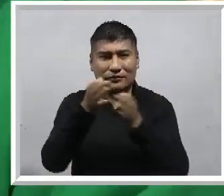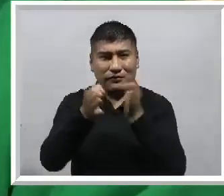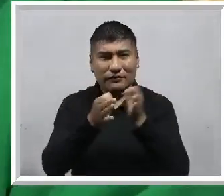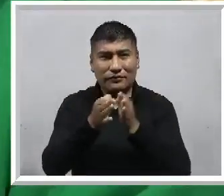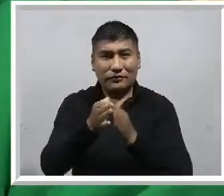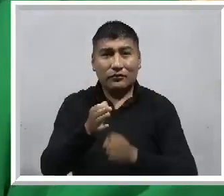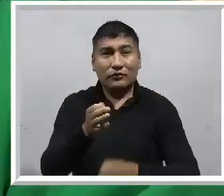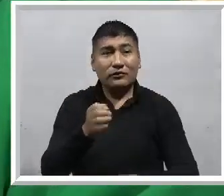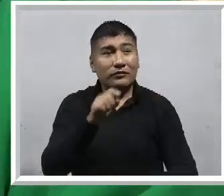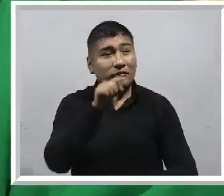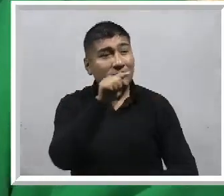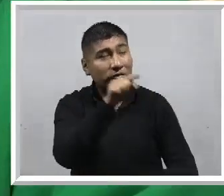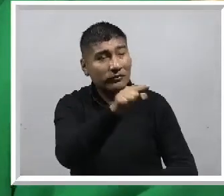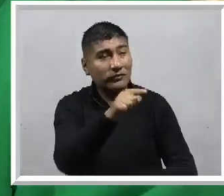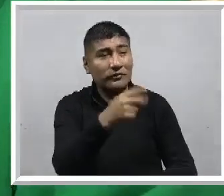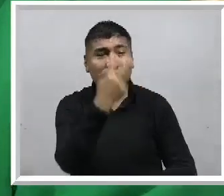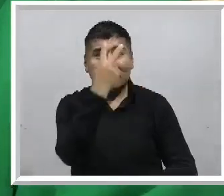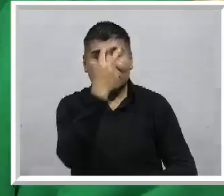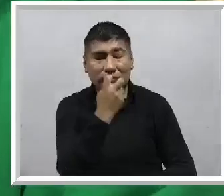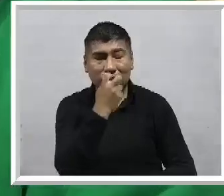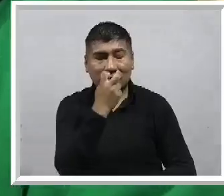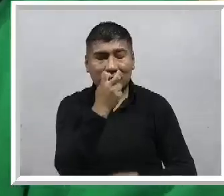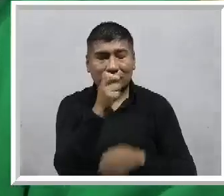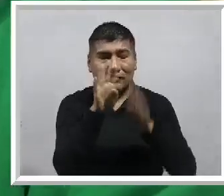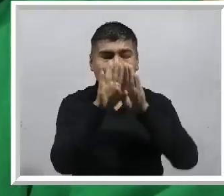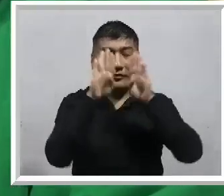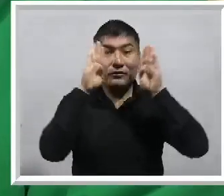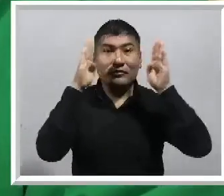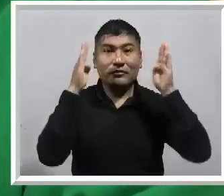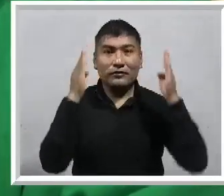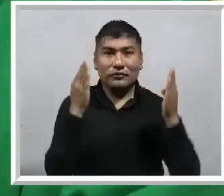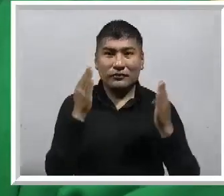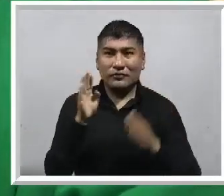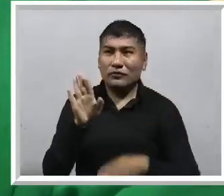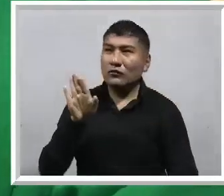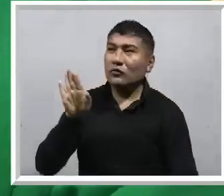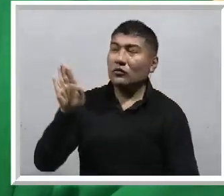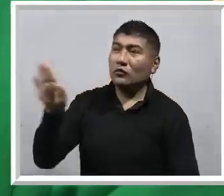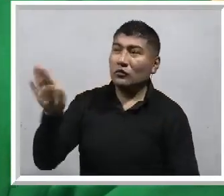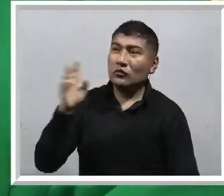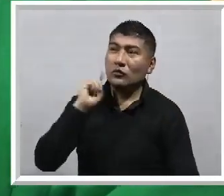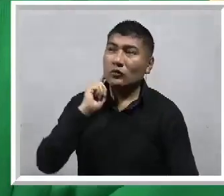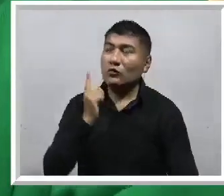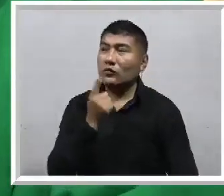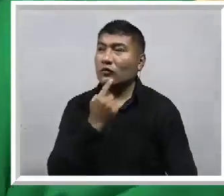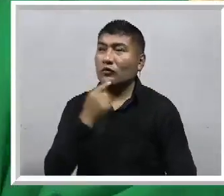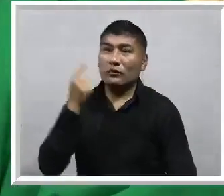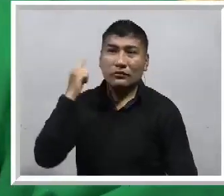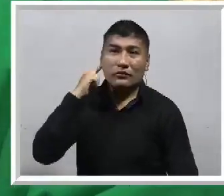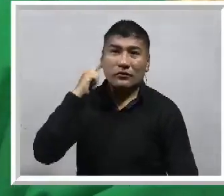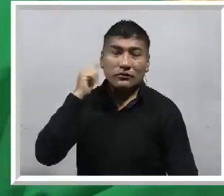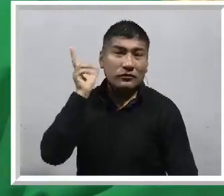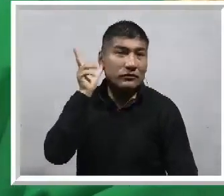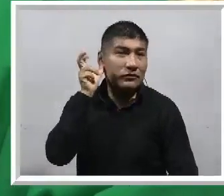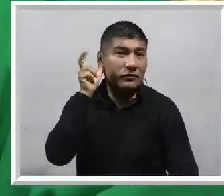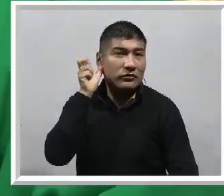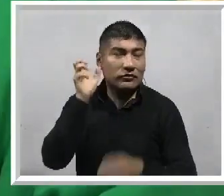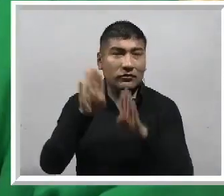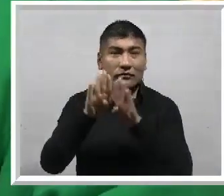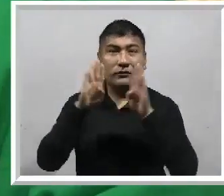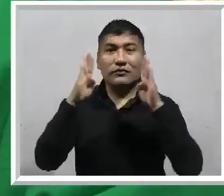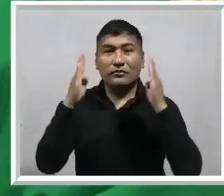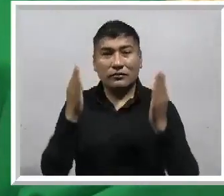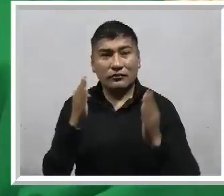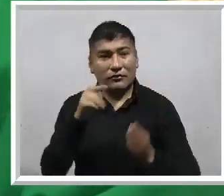los ojos de los ciegos se desprenderán los oídos de los sordos se abrirán